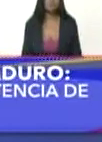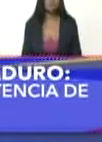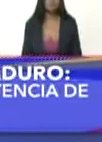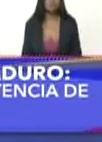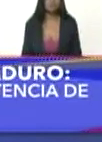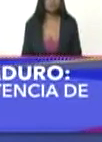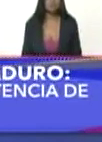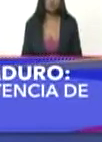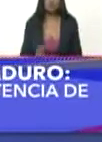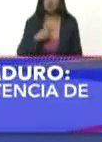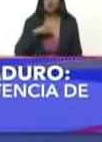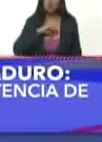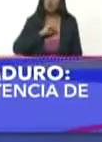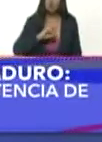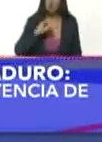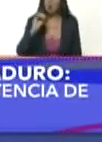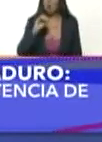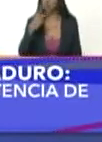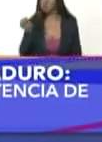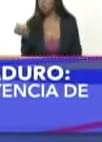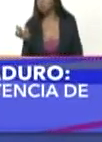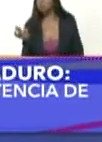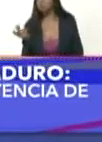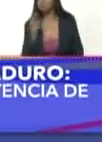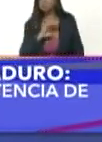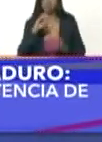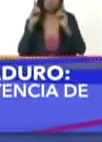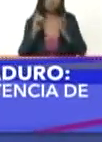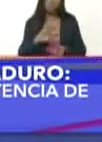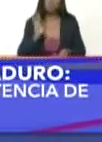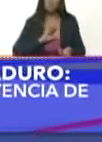¿Ser o no ser?